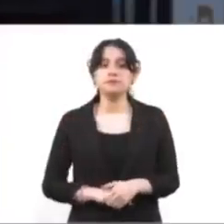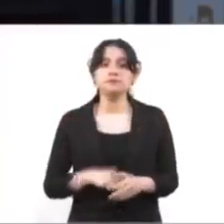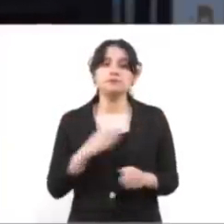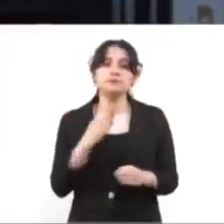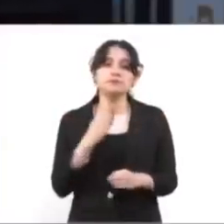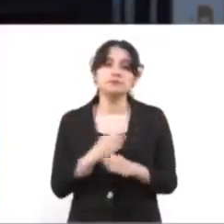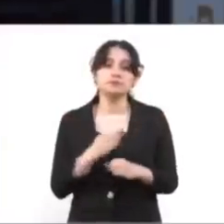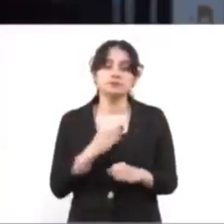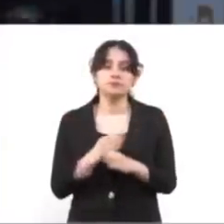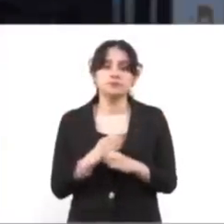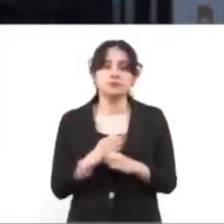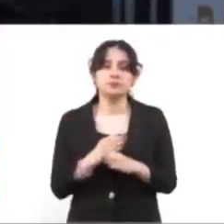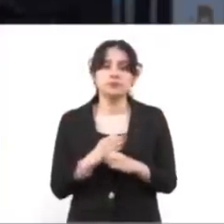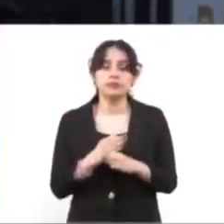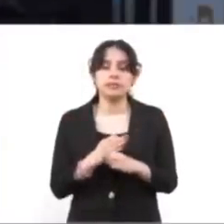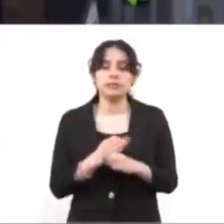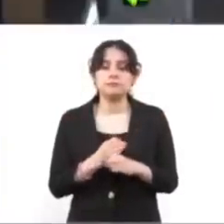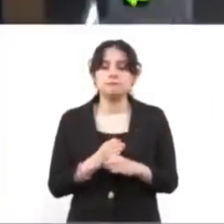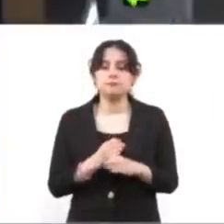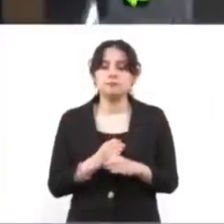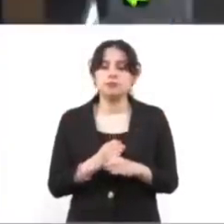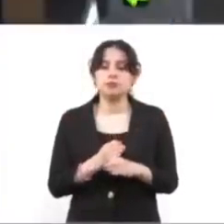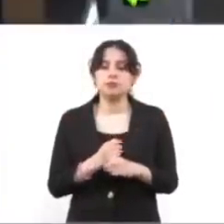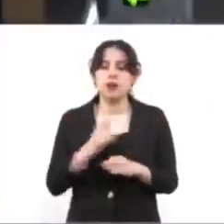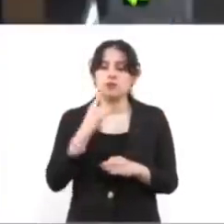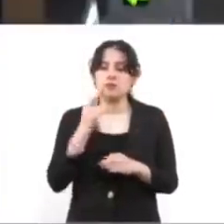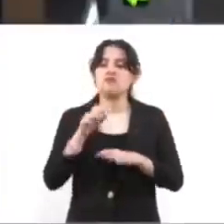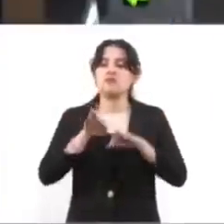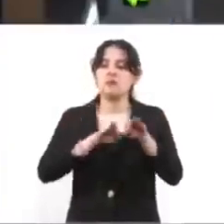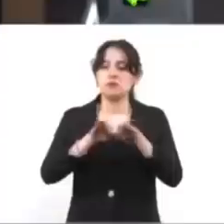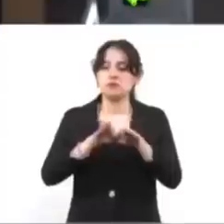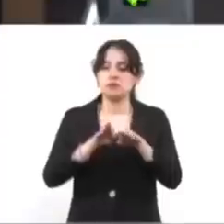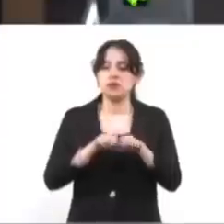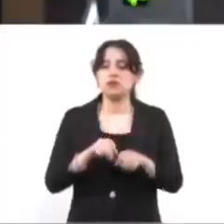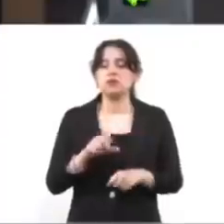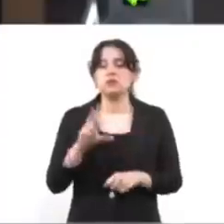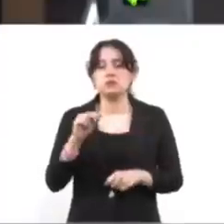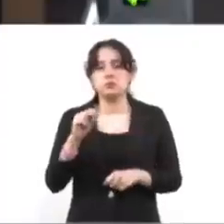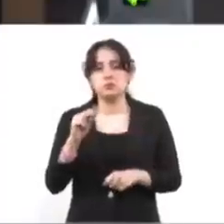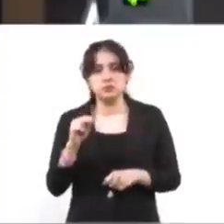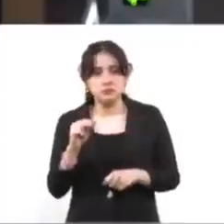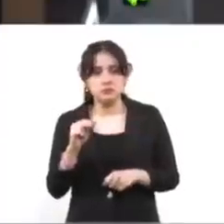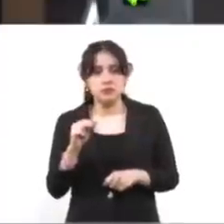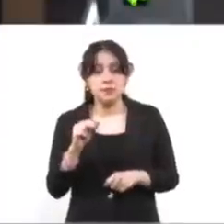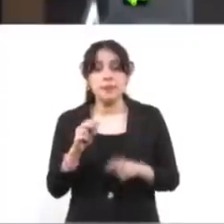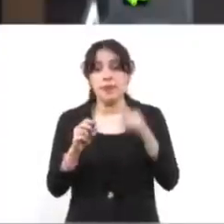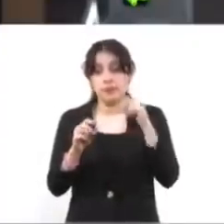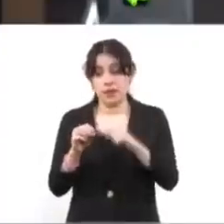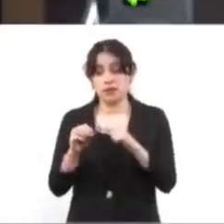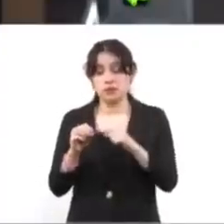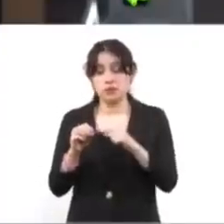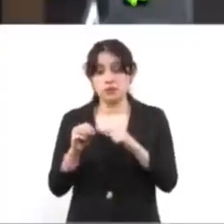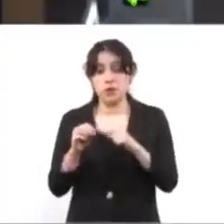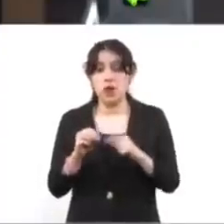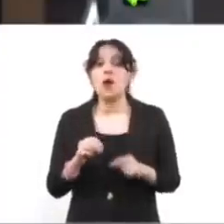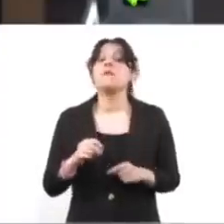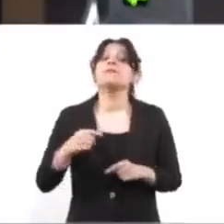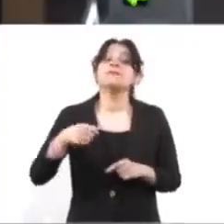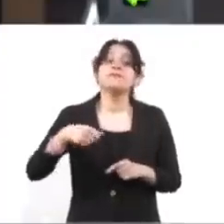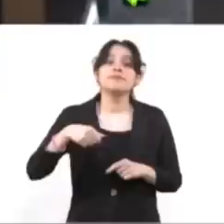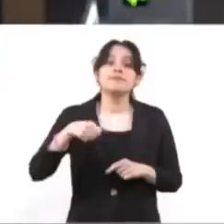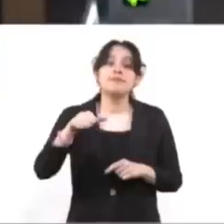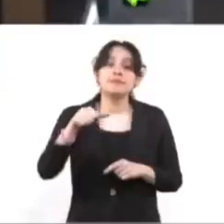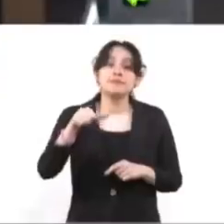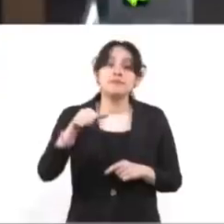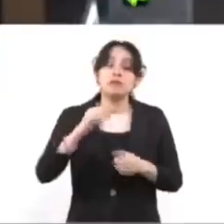Se está trabajando en alrededor de 80 claros, más o menos, de los cuales 16 ya están completamente